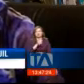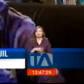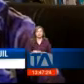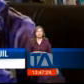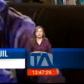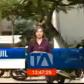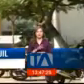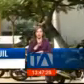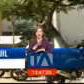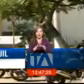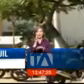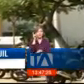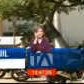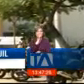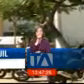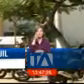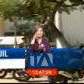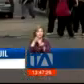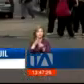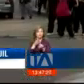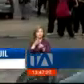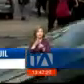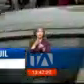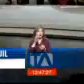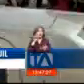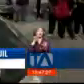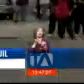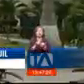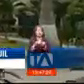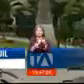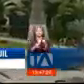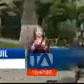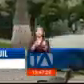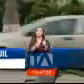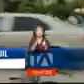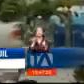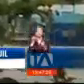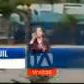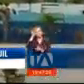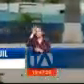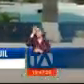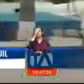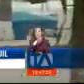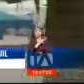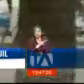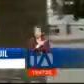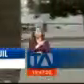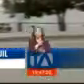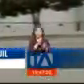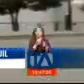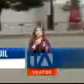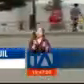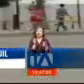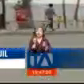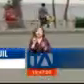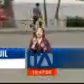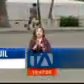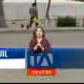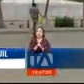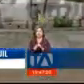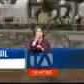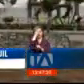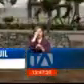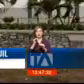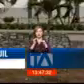del rector. Dentro de las metas que aún no se concretan está además el retorno del hospital universitario a manos del Instituto de Educación